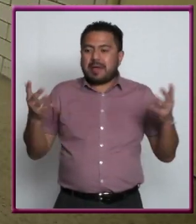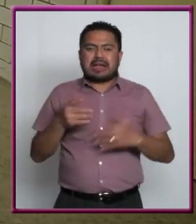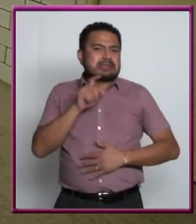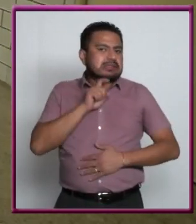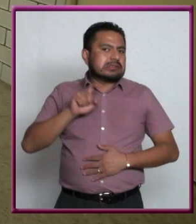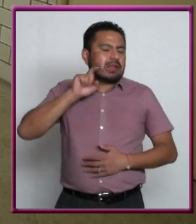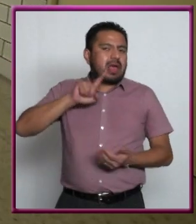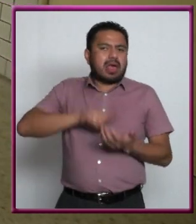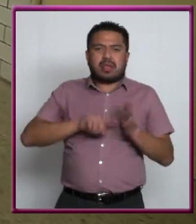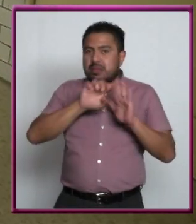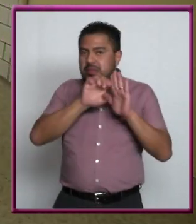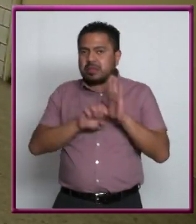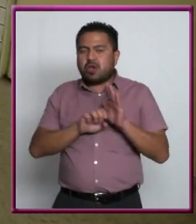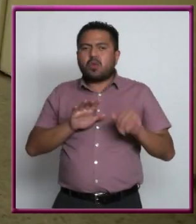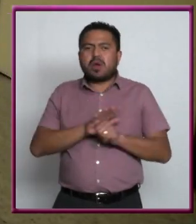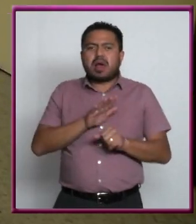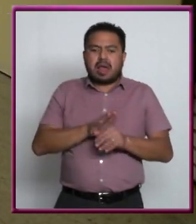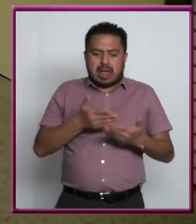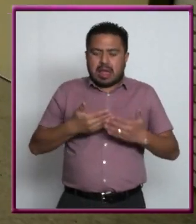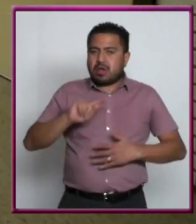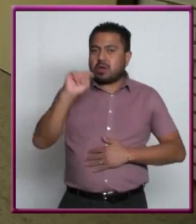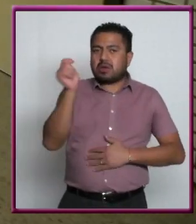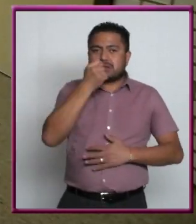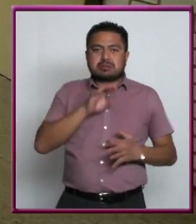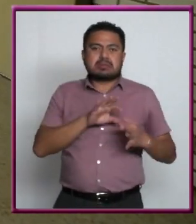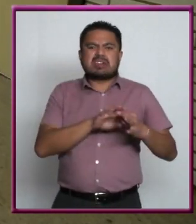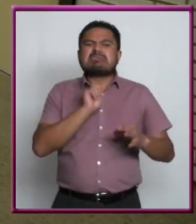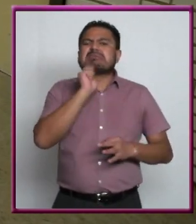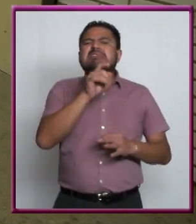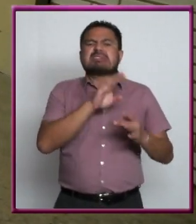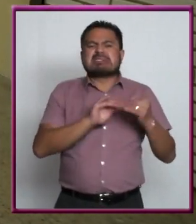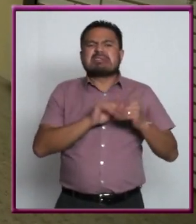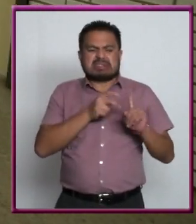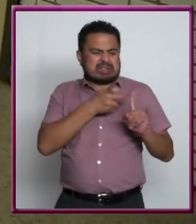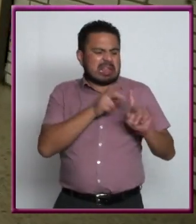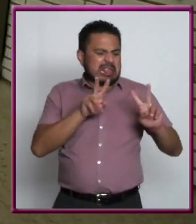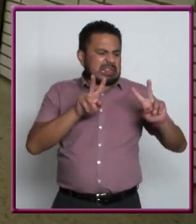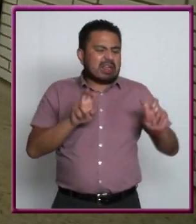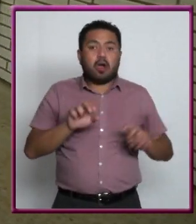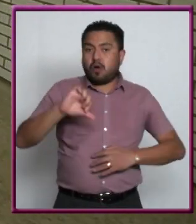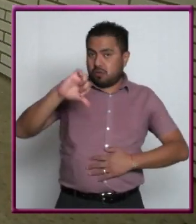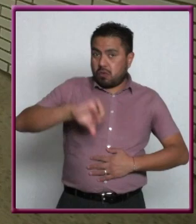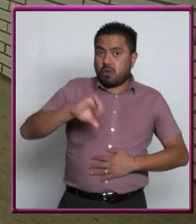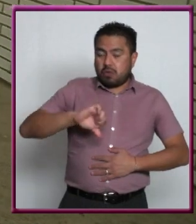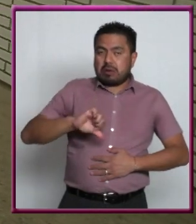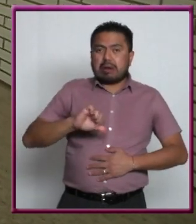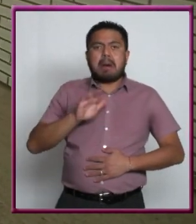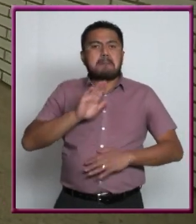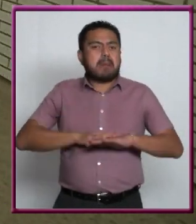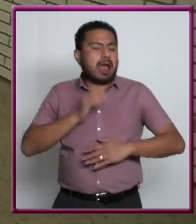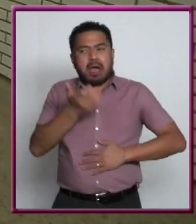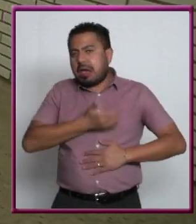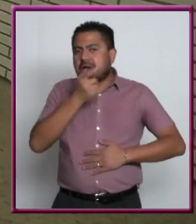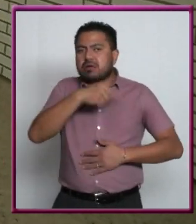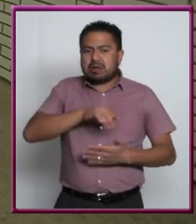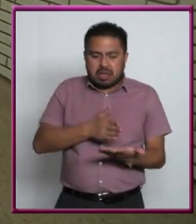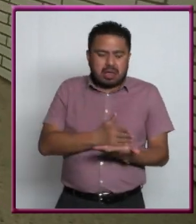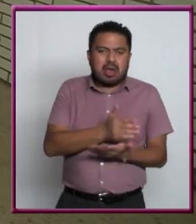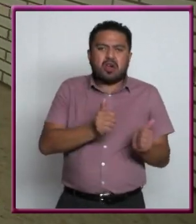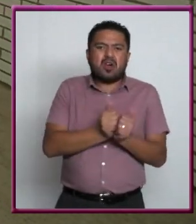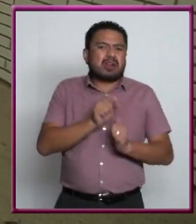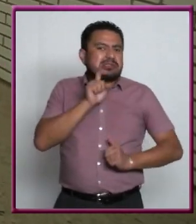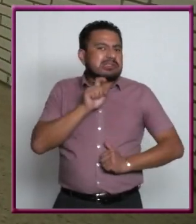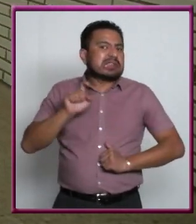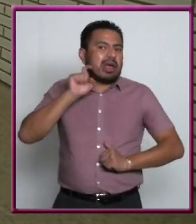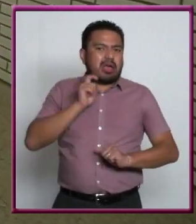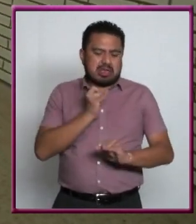charlar sobre cómo practicar una sexualidad ética en la era digital. ¿A qué me refiero con esto? Hoy en día es muy común